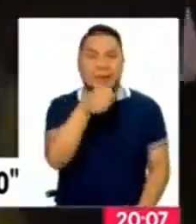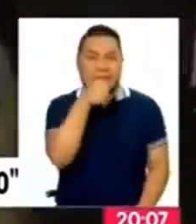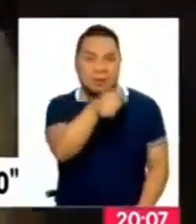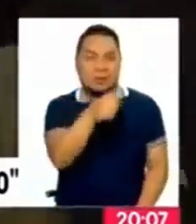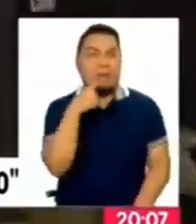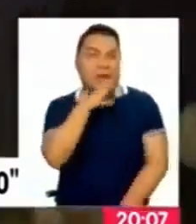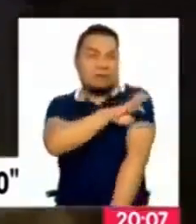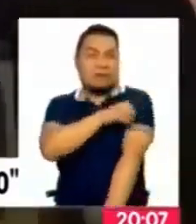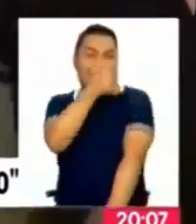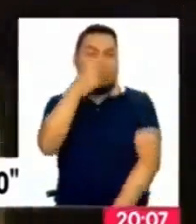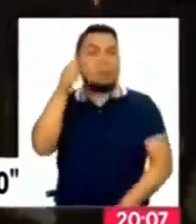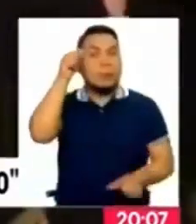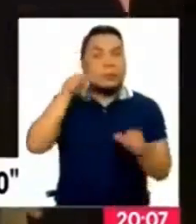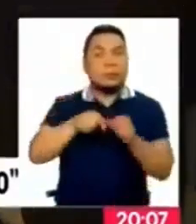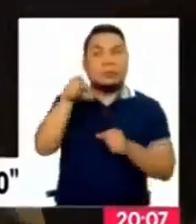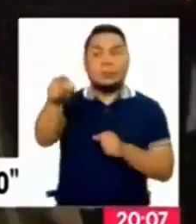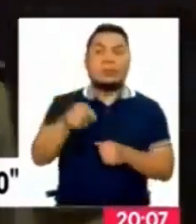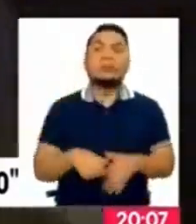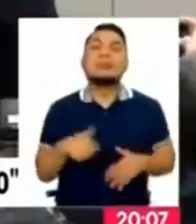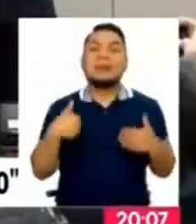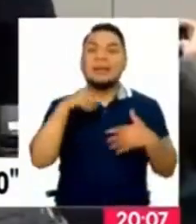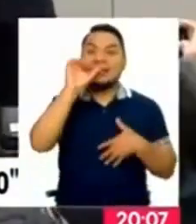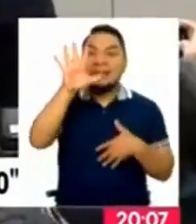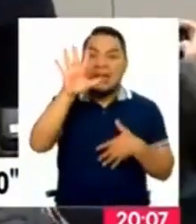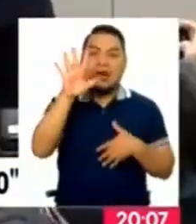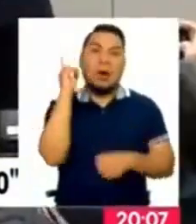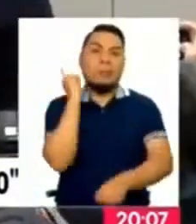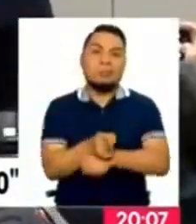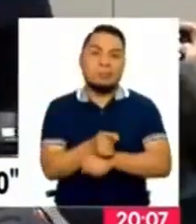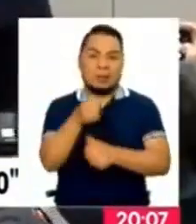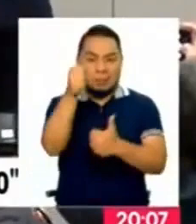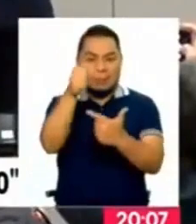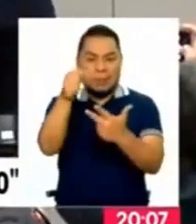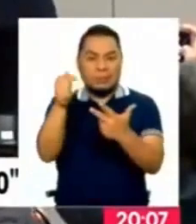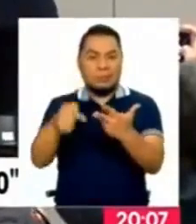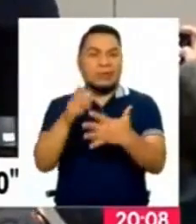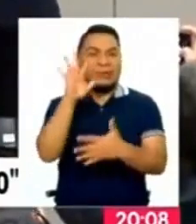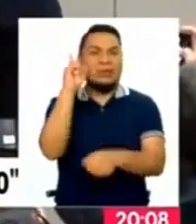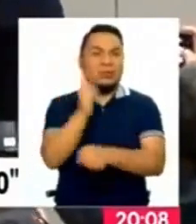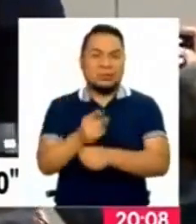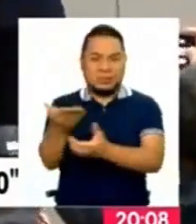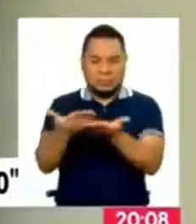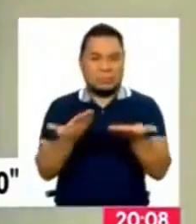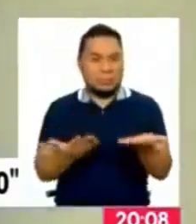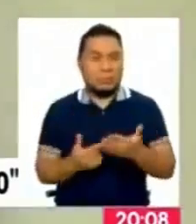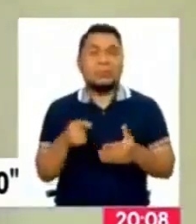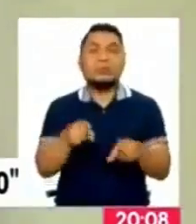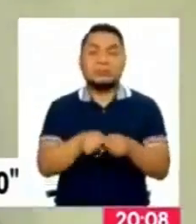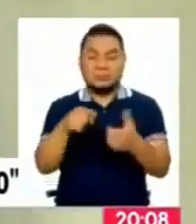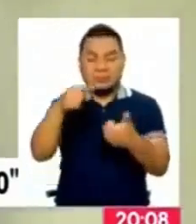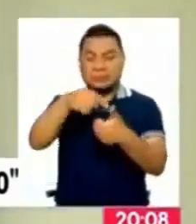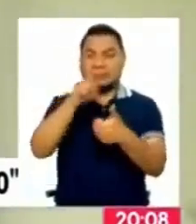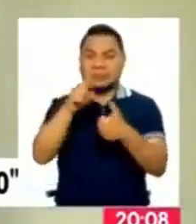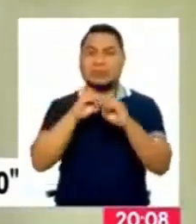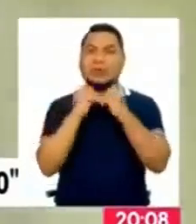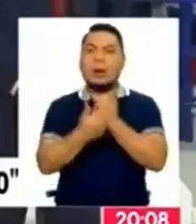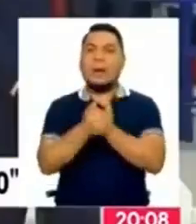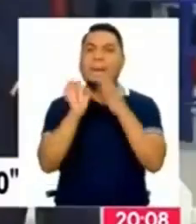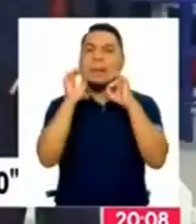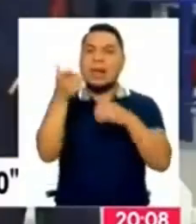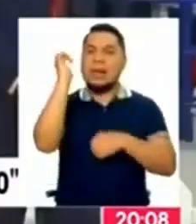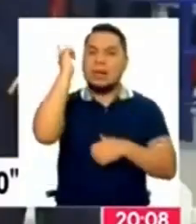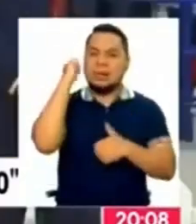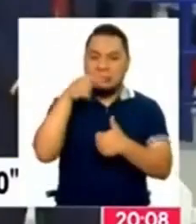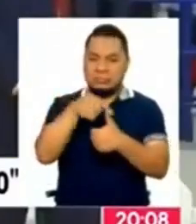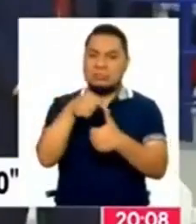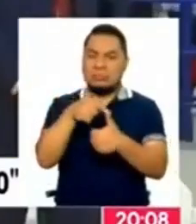benavides se pusiera al cambio del coronel pnp harbey colchado como coordinador del equipo especial que busca a los prófugos del gobierno